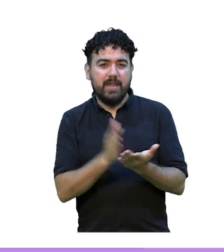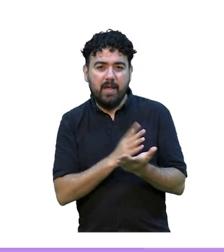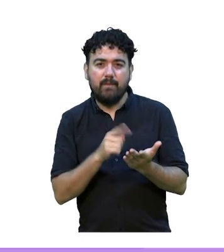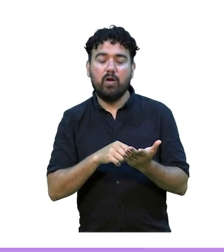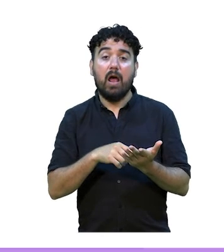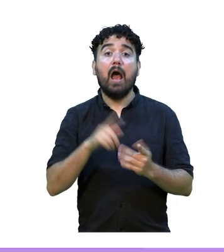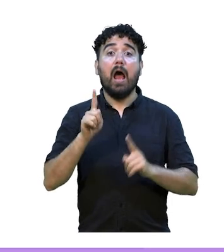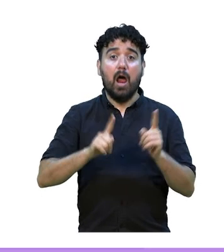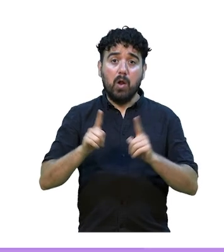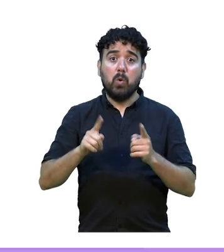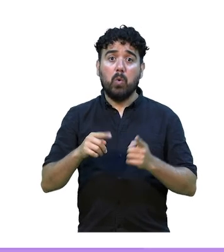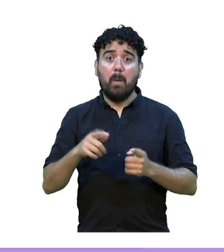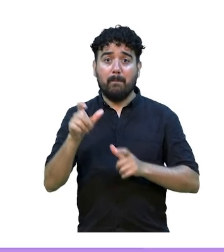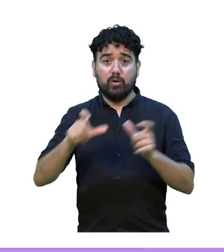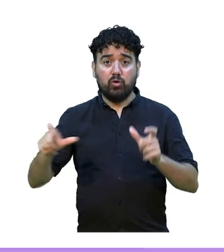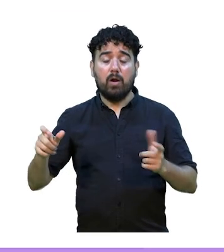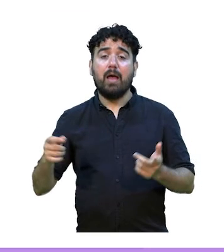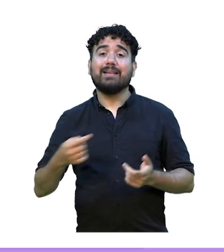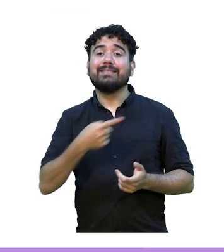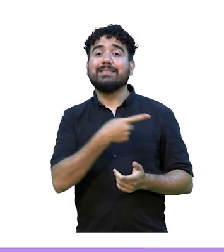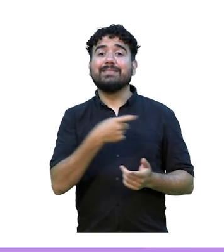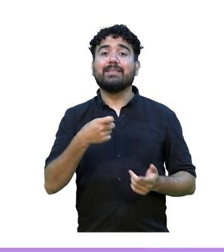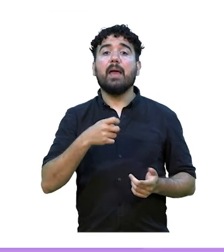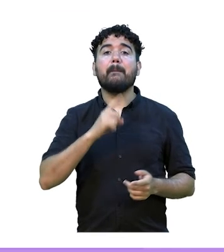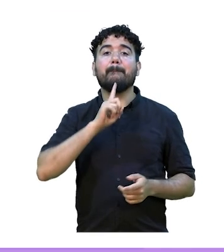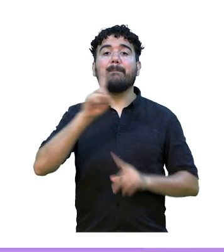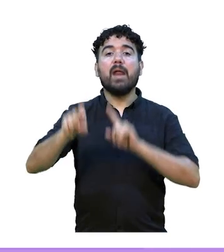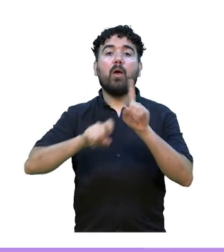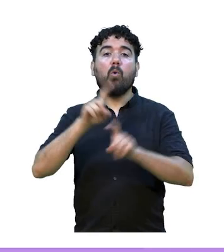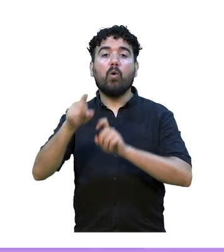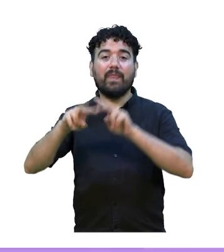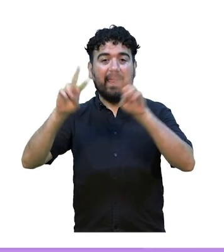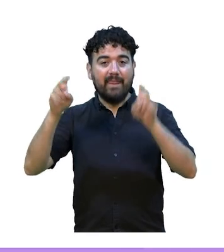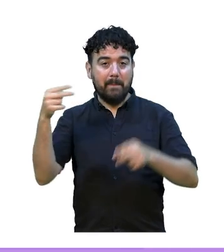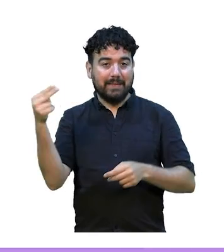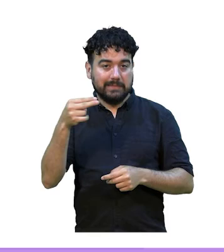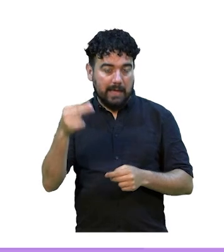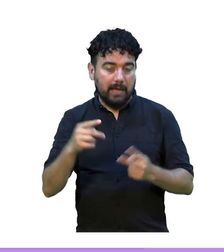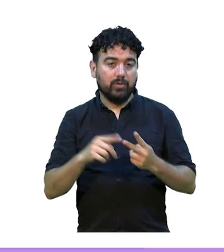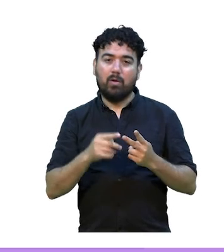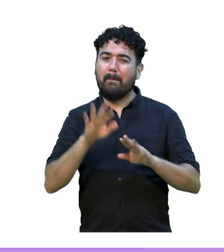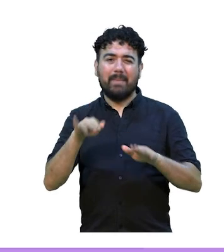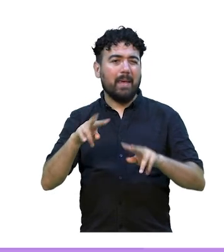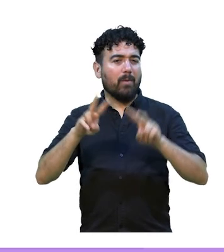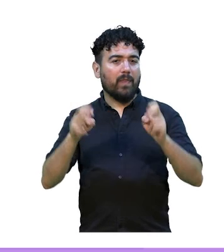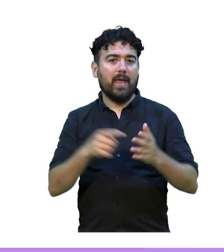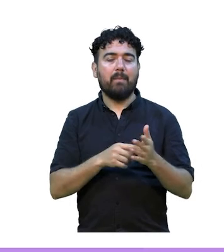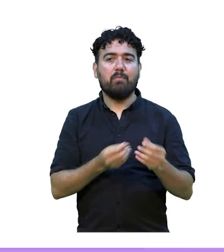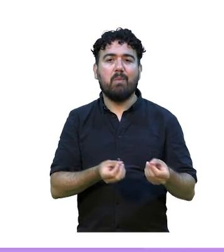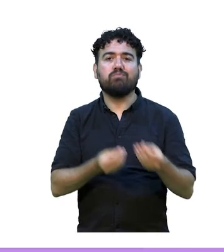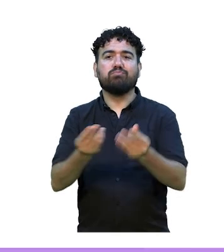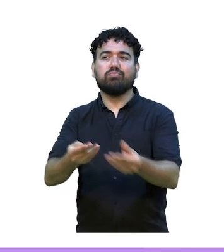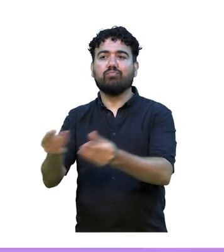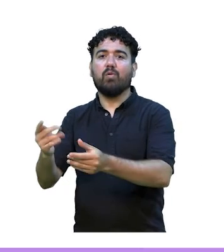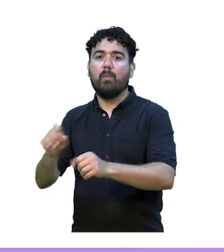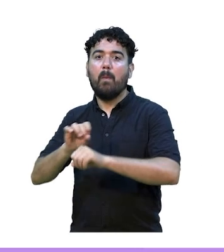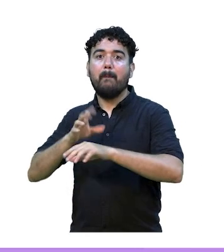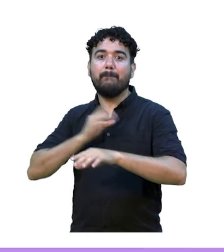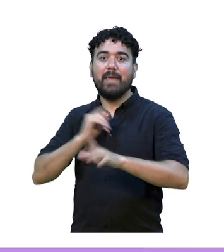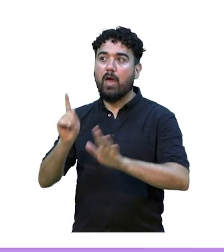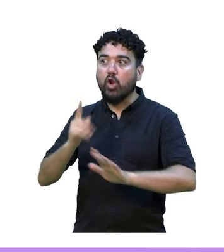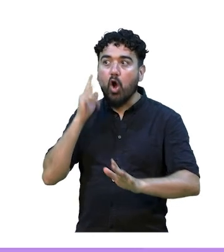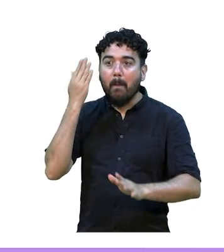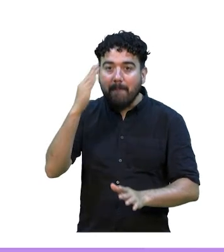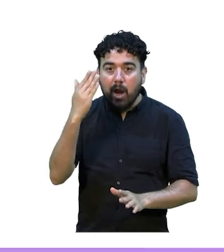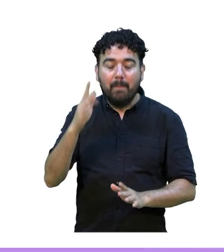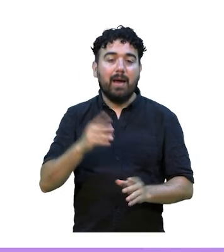aplicaron a los libros que sacaron algunos actores municipales, como las 100 preguntas sobre sexualidad, el mismo tema,